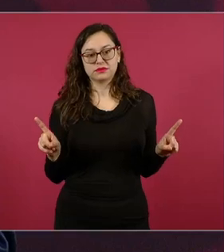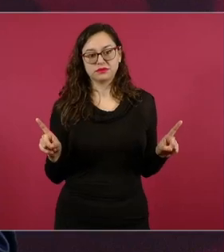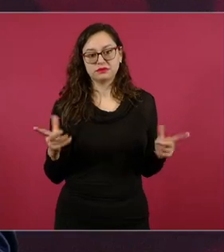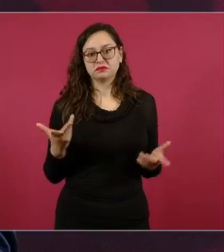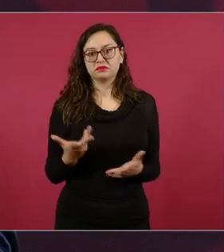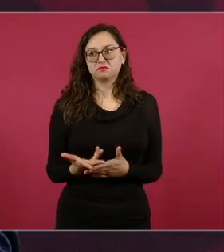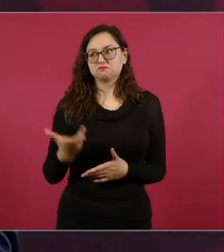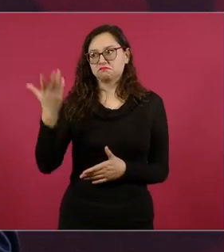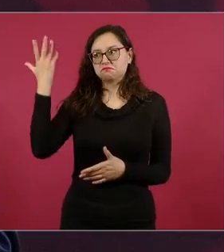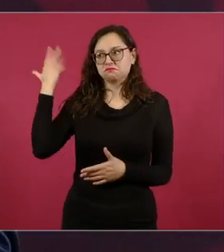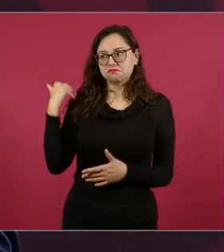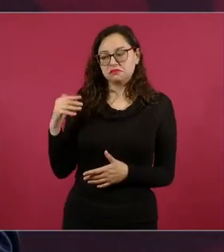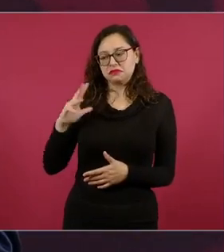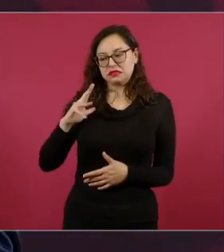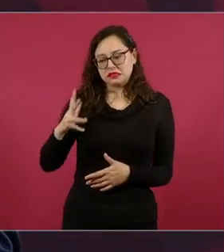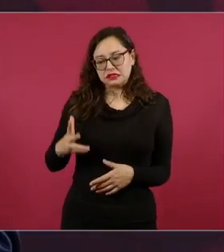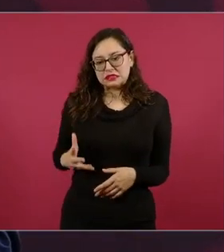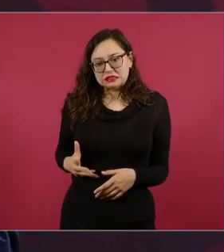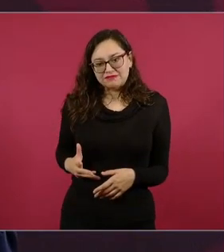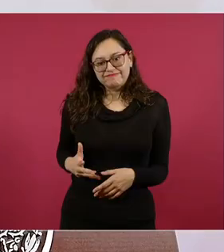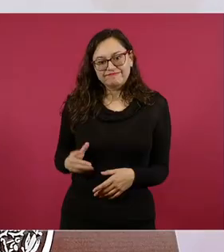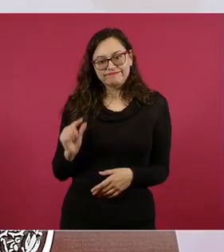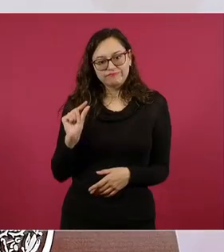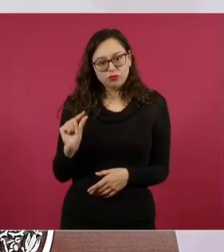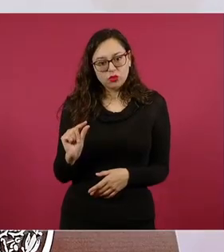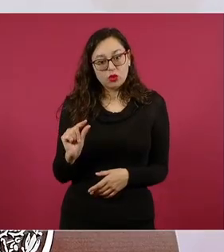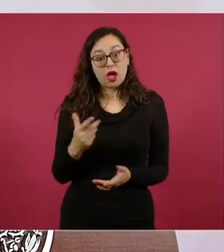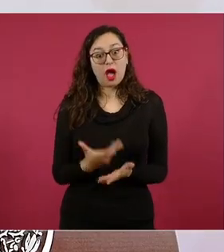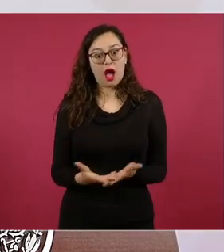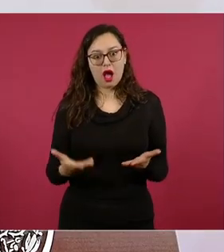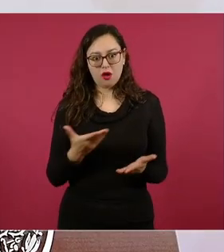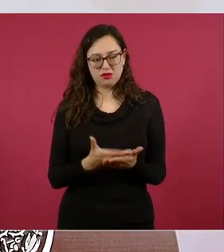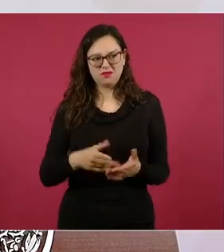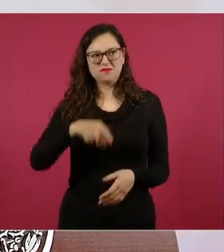Creo que se elevó el orgullo